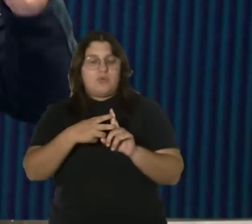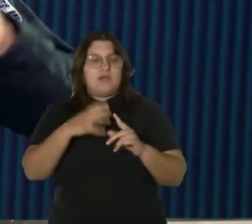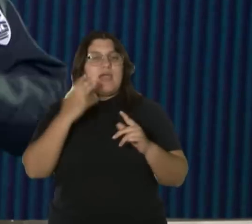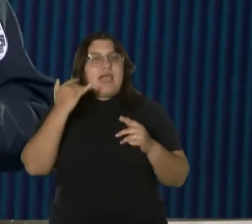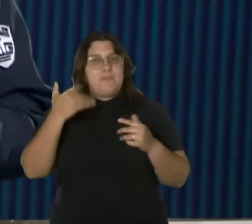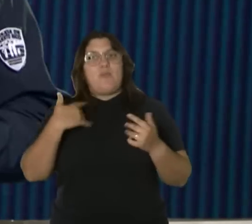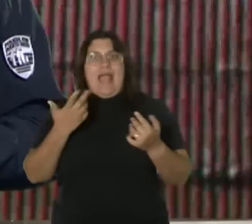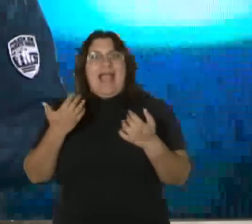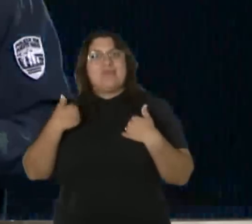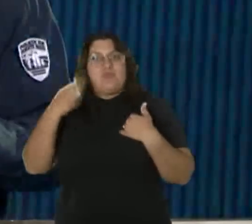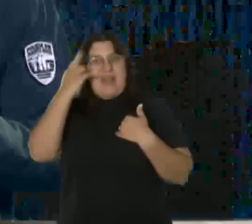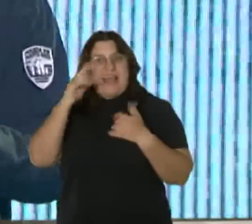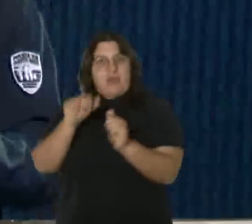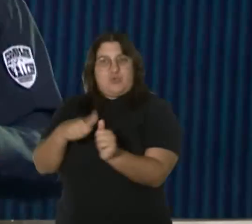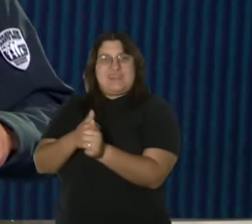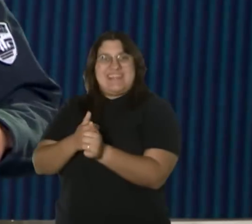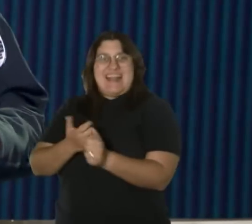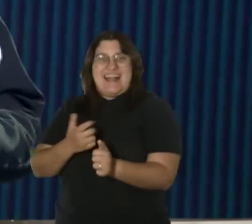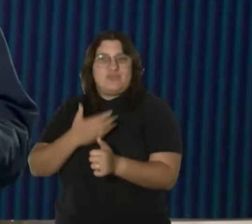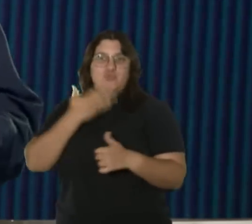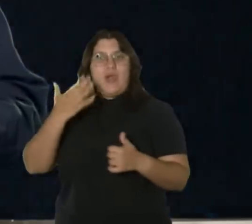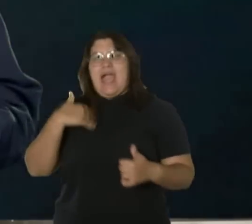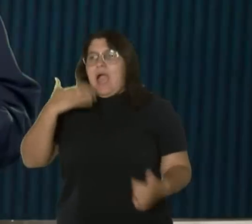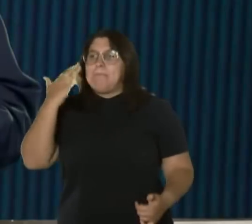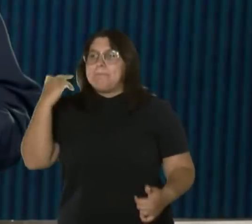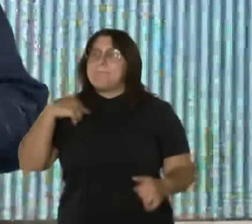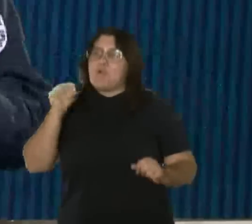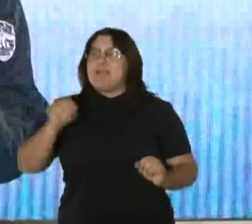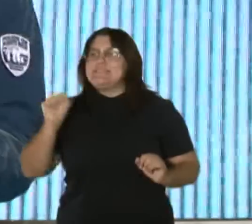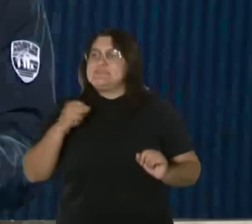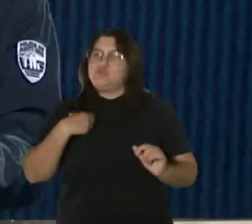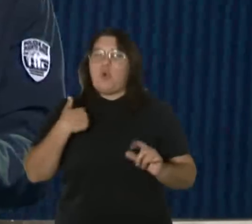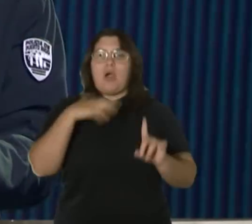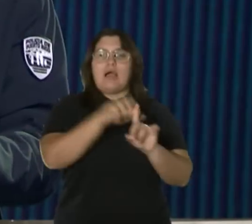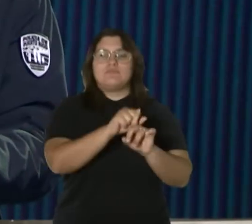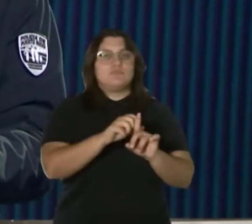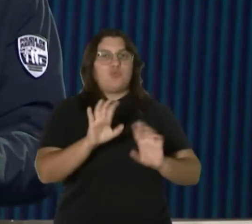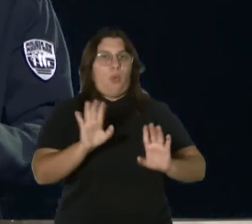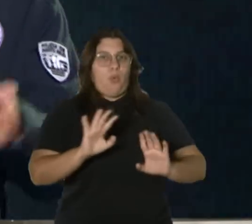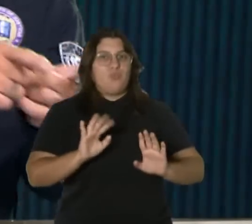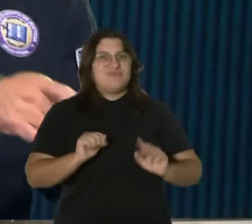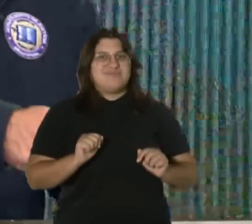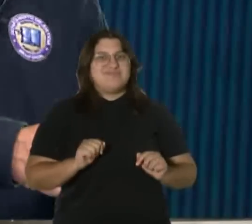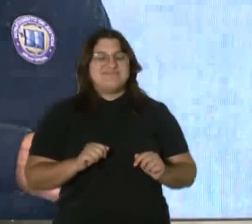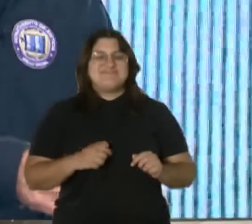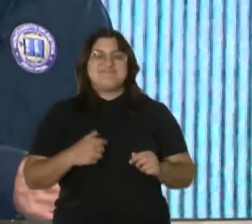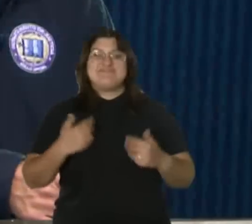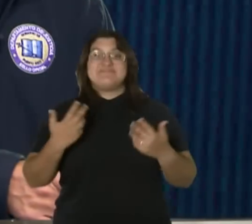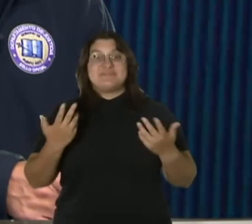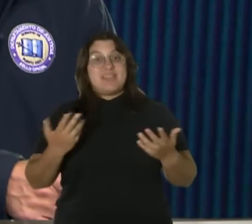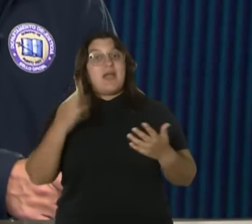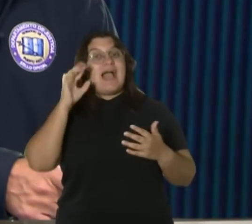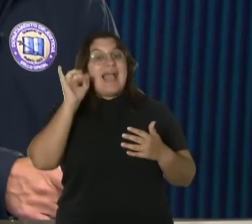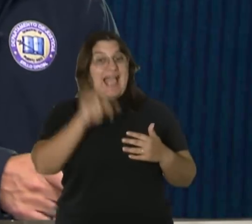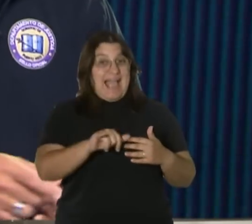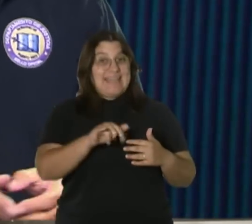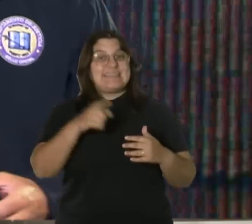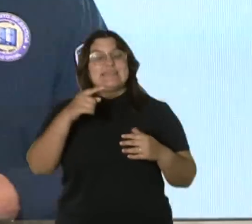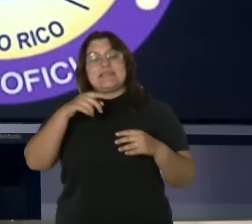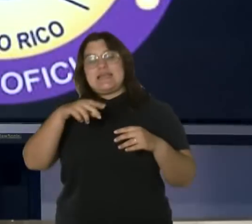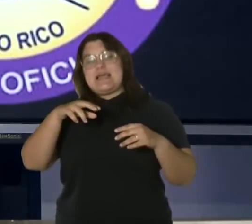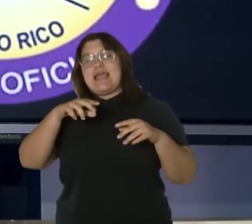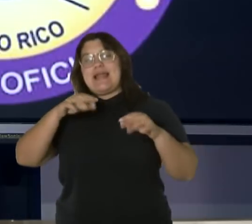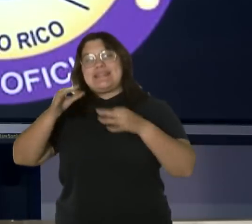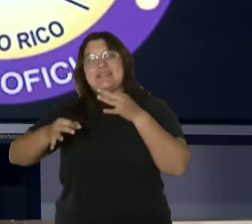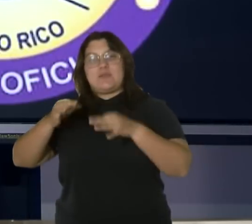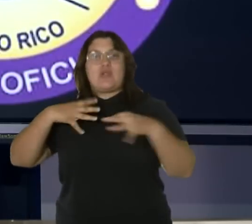fundados que va a ser validado por un juez así que todo lo que se registre y se encuentre después será aceptado en evidencia en un tribunal yo